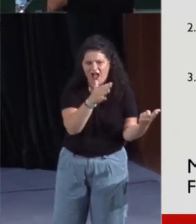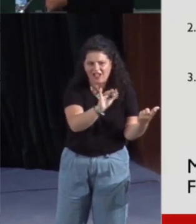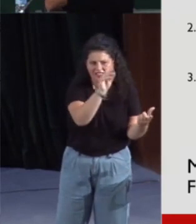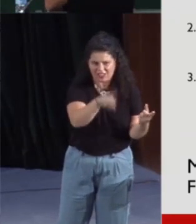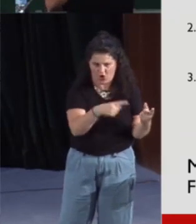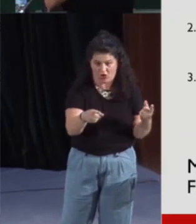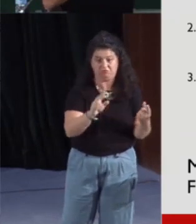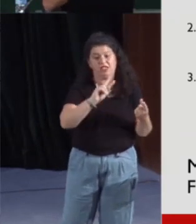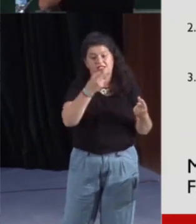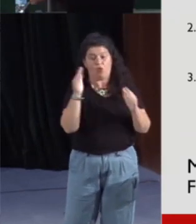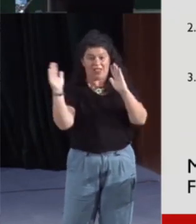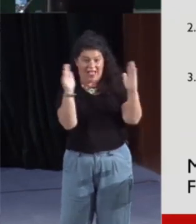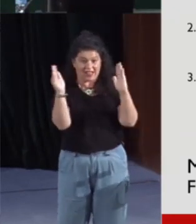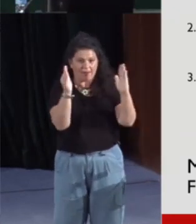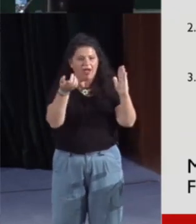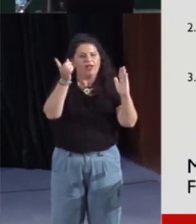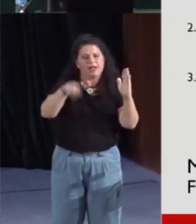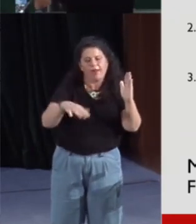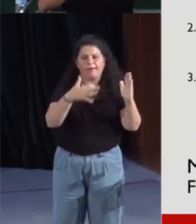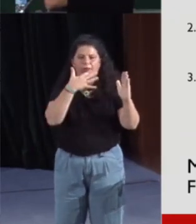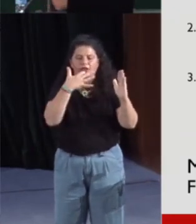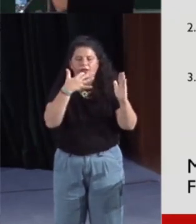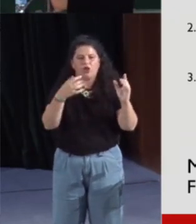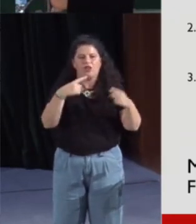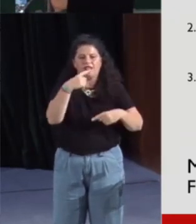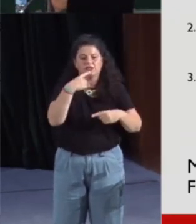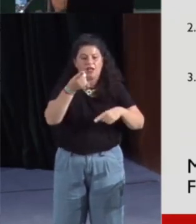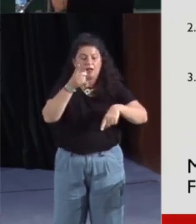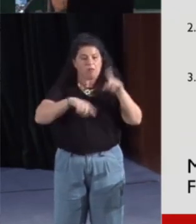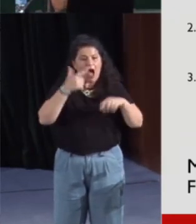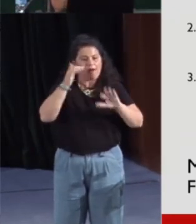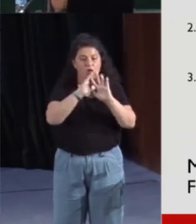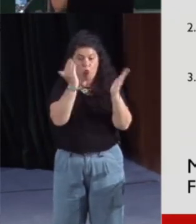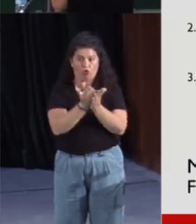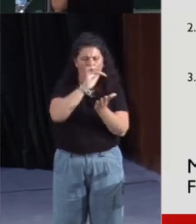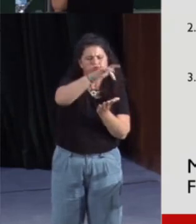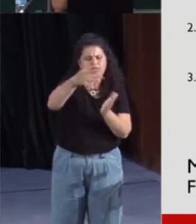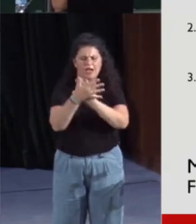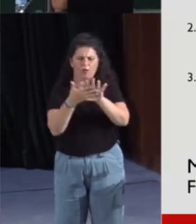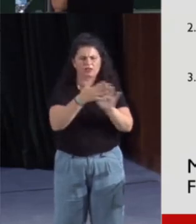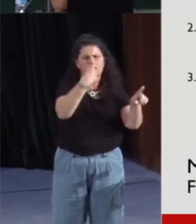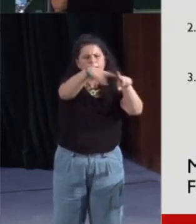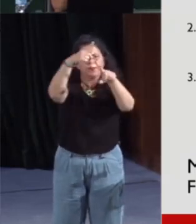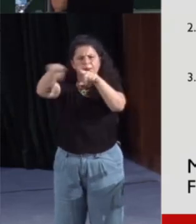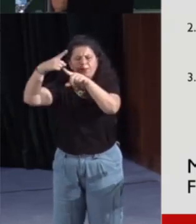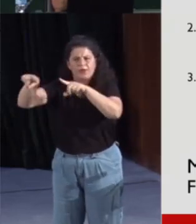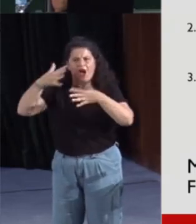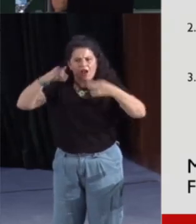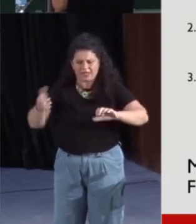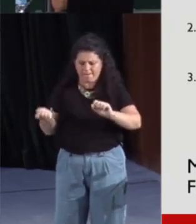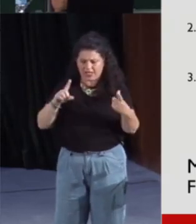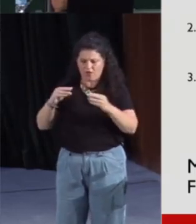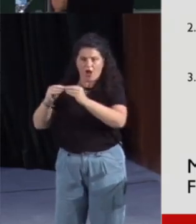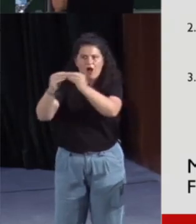ubicación también, si eran cerca del corazón o de la cabeza, etcétera, etcétera. Una segunda fase en la que ya se tratan de ver las metáforas